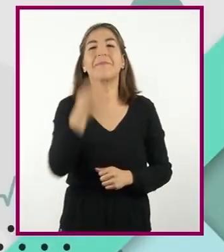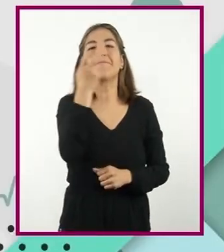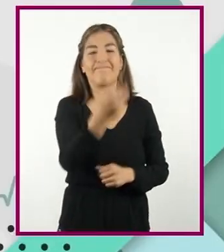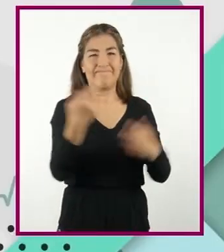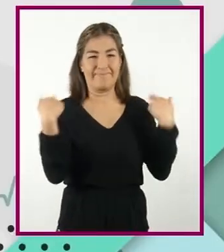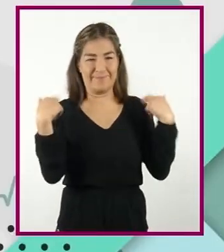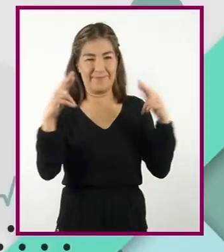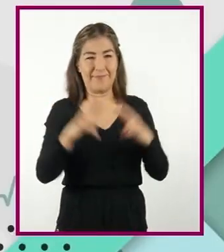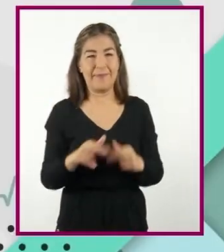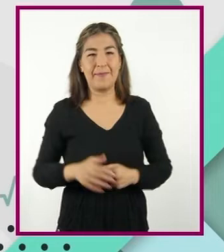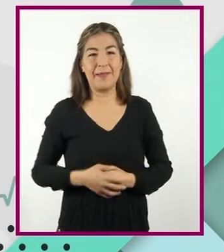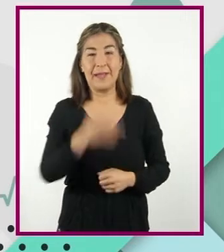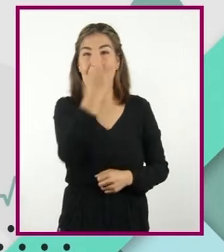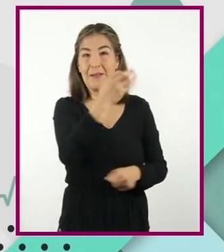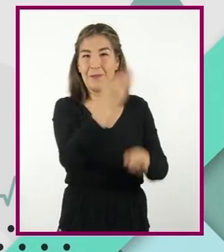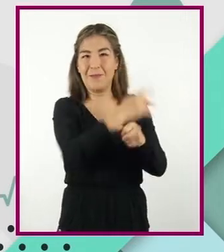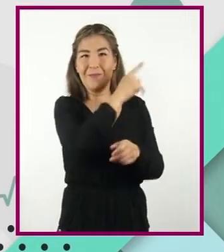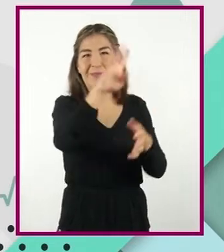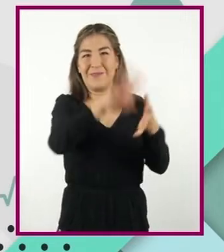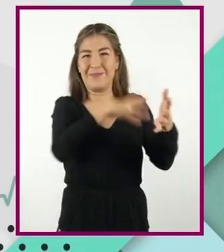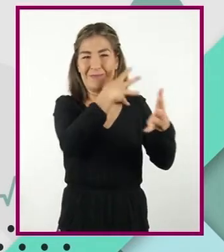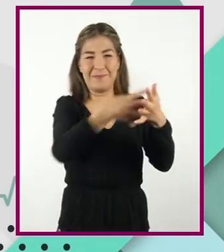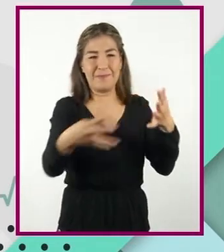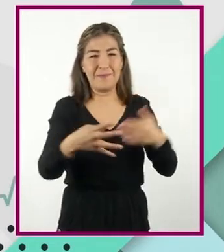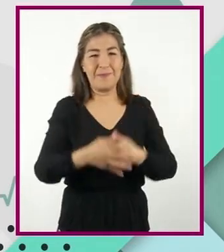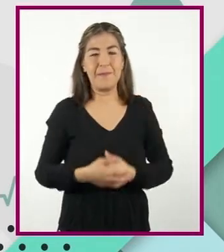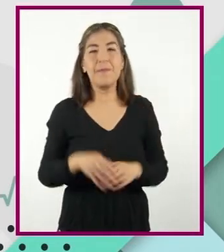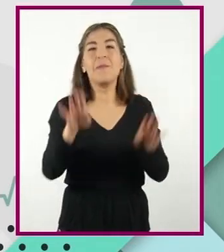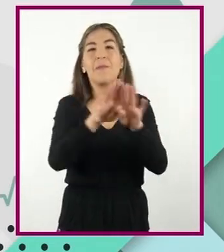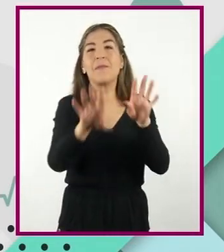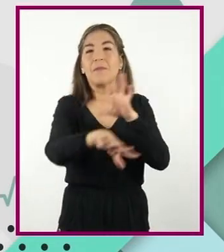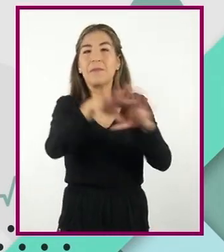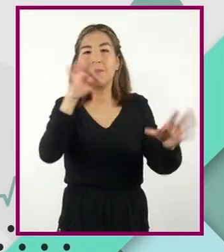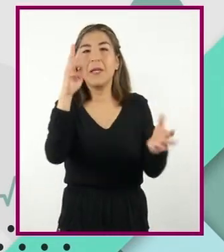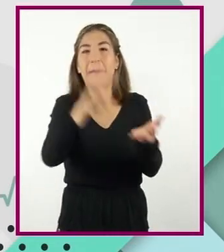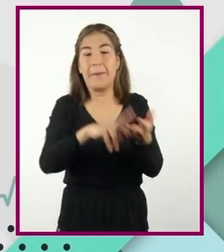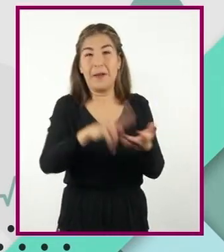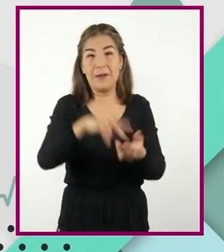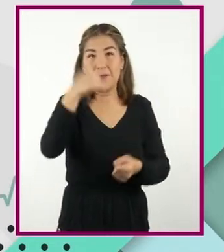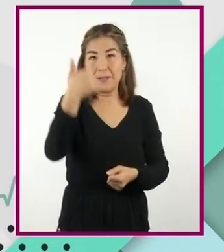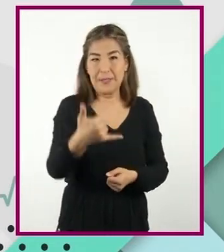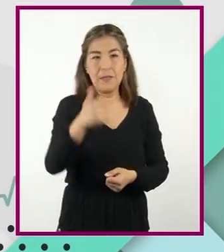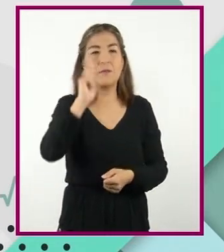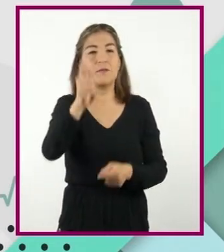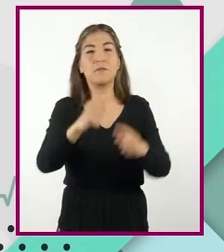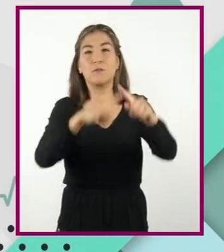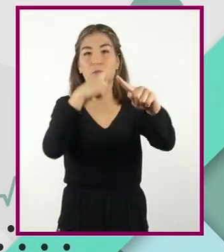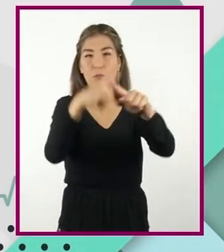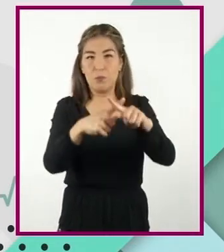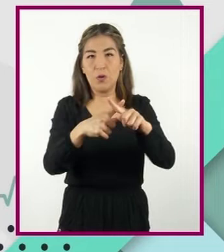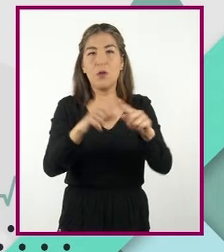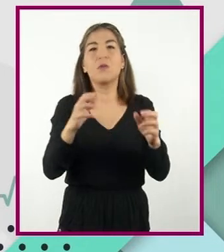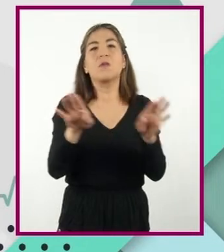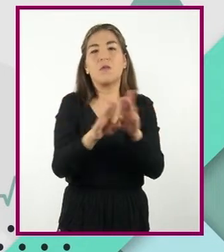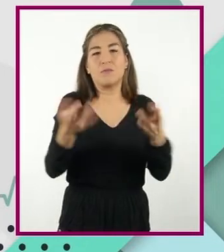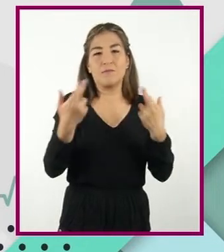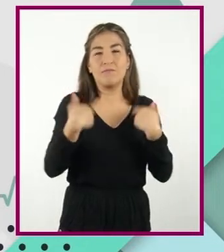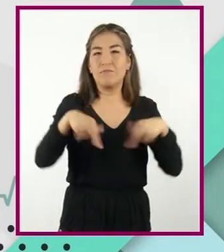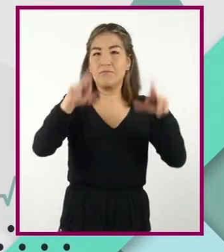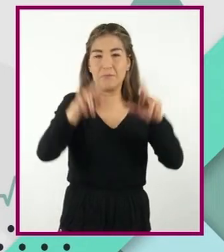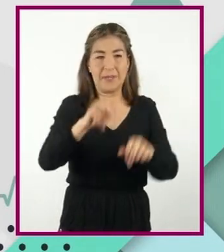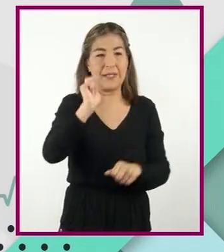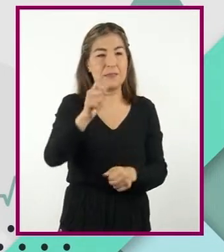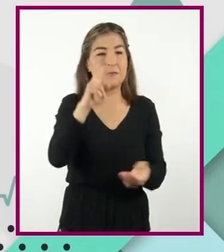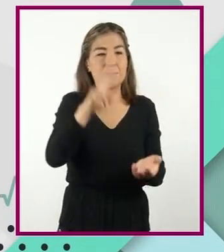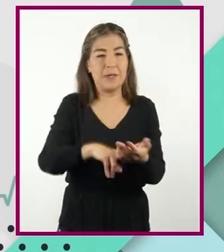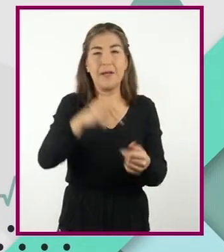maestra. En la tabla o registro tabular, para determinar los valores en Y, se multiplica su correspondiente valor de